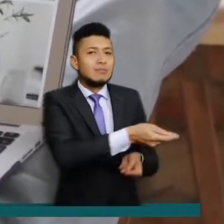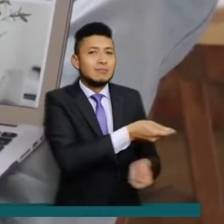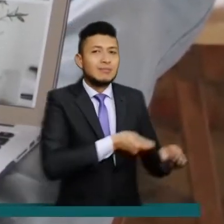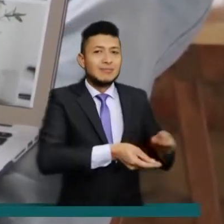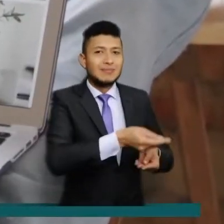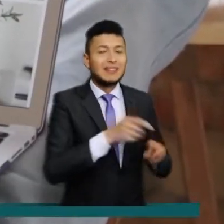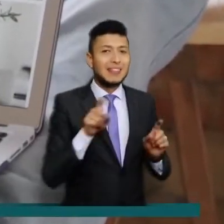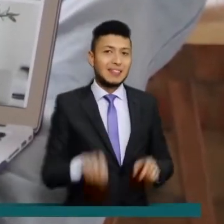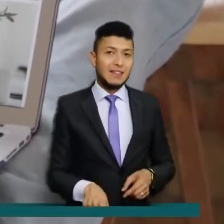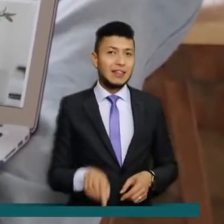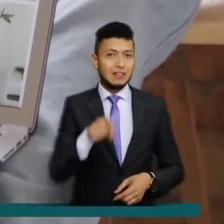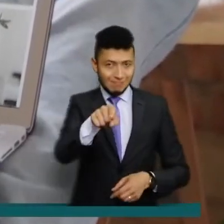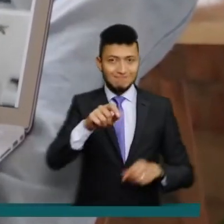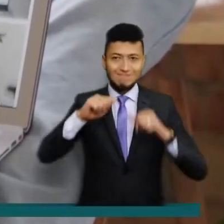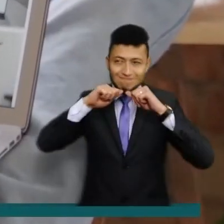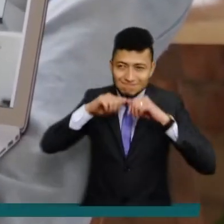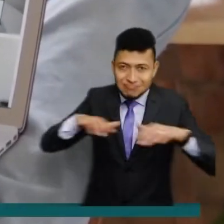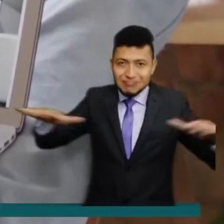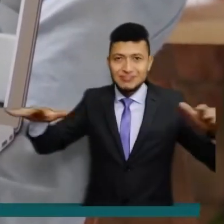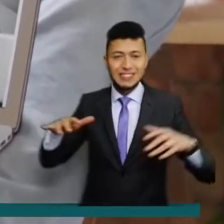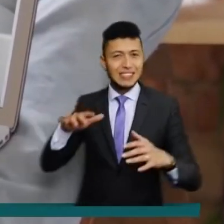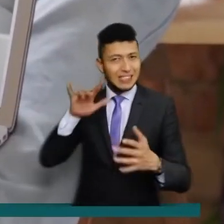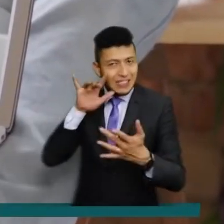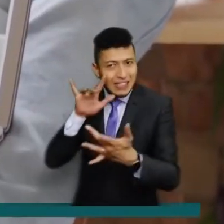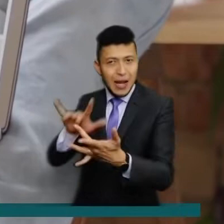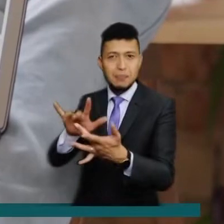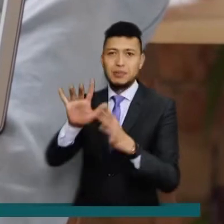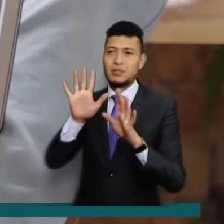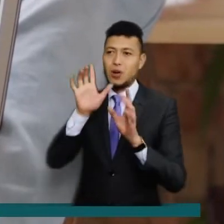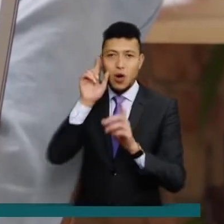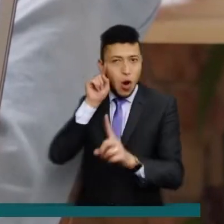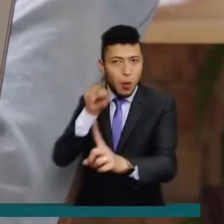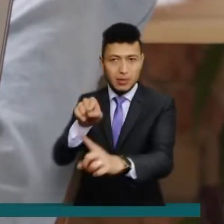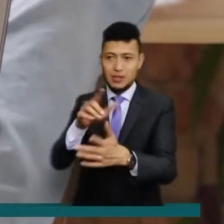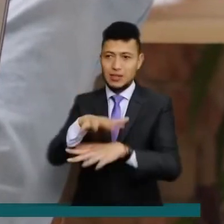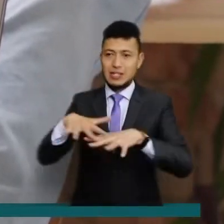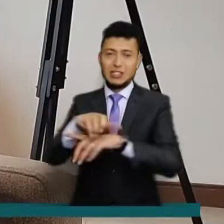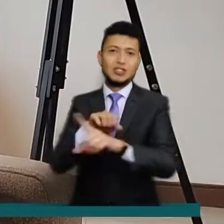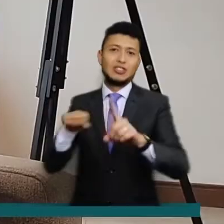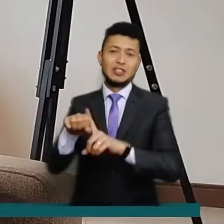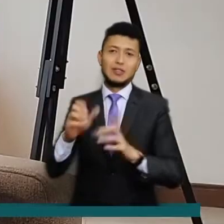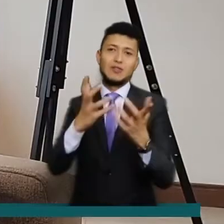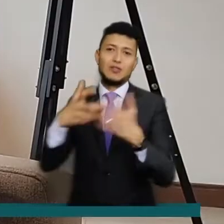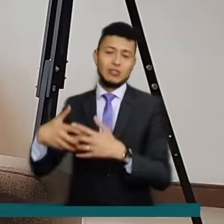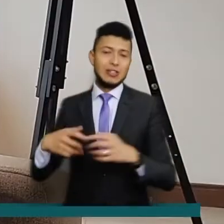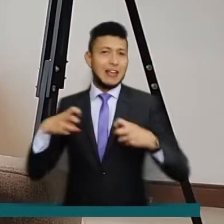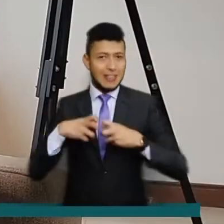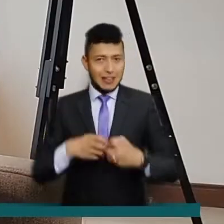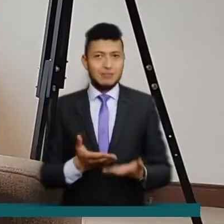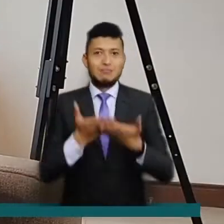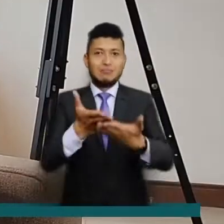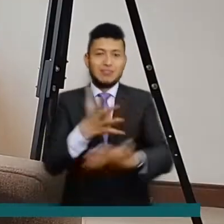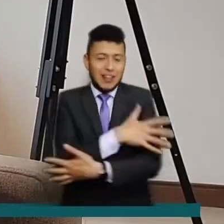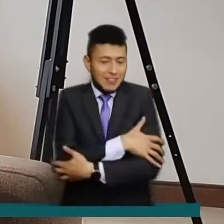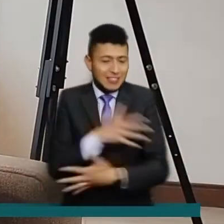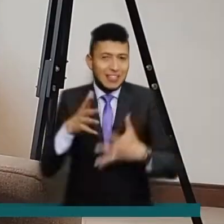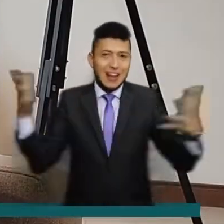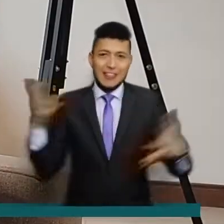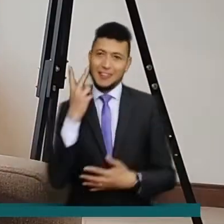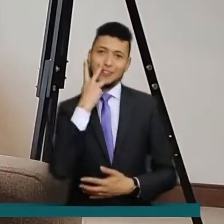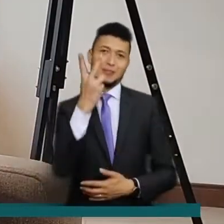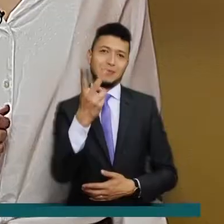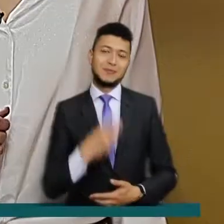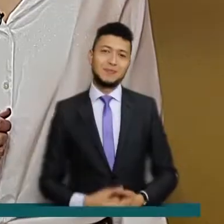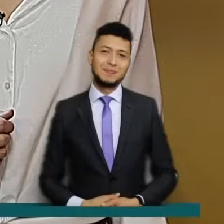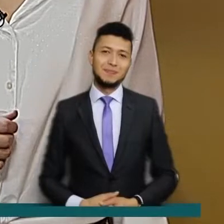a que se lancen con todo el sentido para que todas esas redes funcionen súper bien. Así que les mando toda mi energía desde acá, un abrazo gigante